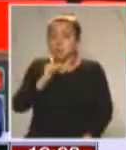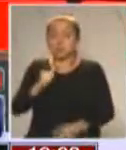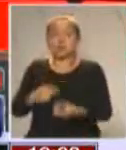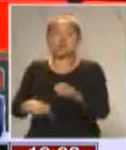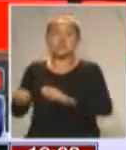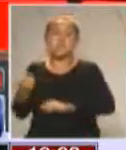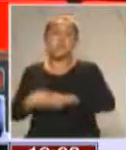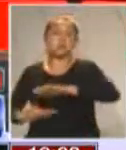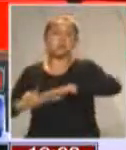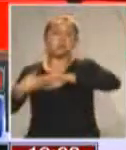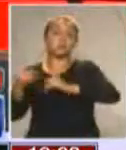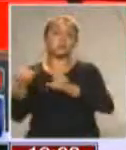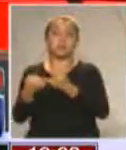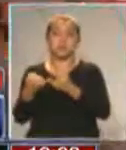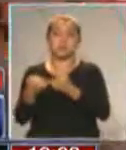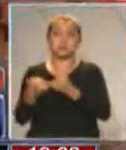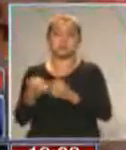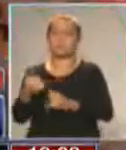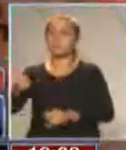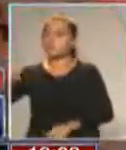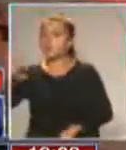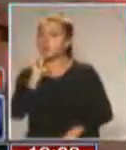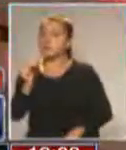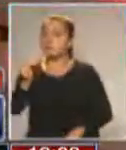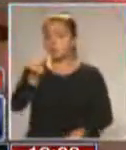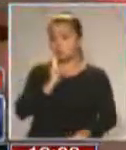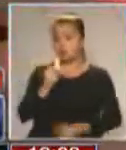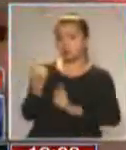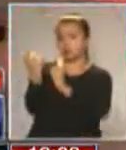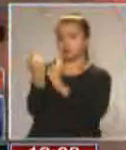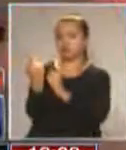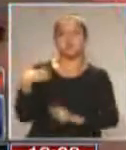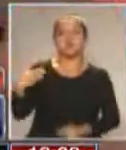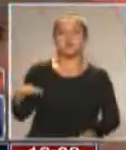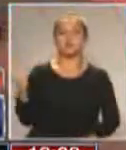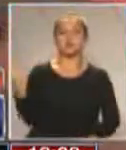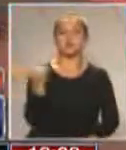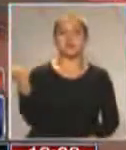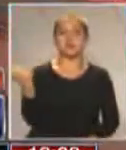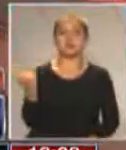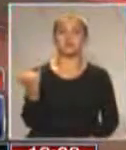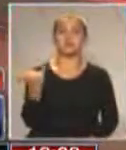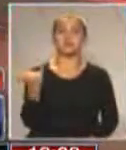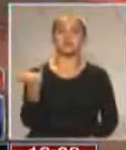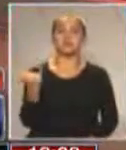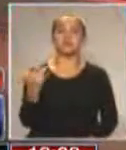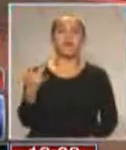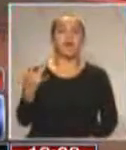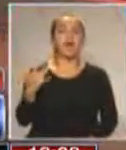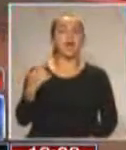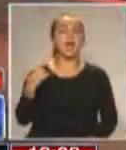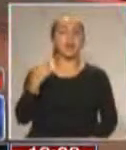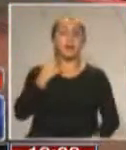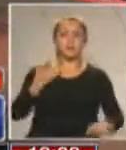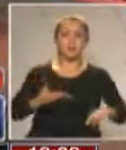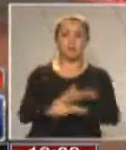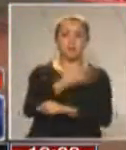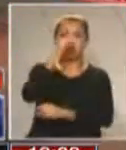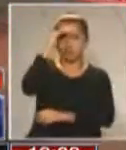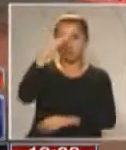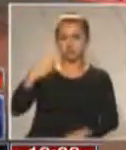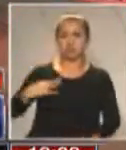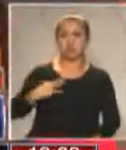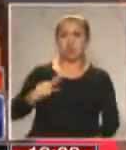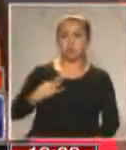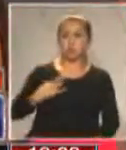negociación o un préstamo entre privados. Independiente, porque también se está afectando la confianza de la ciudadanía. Es una